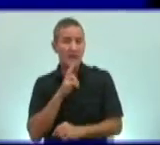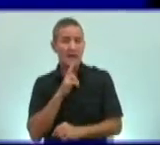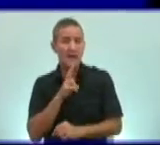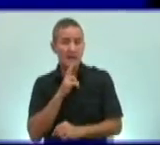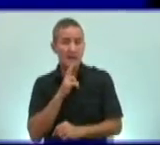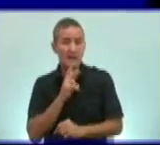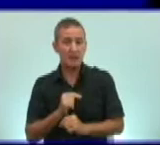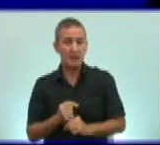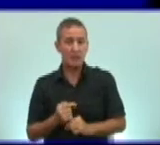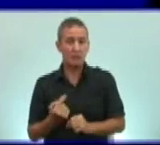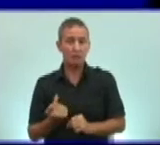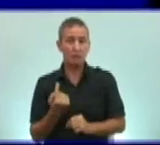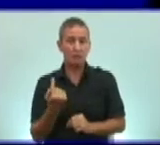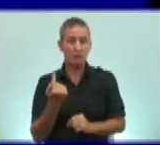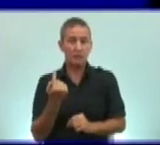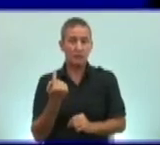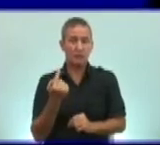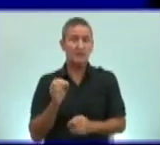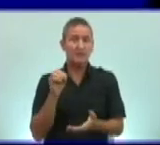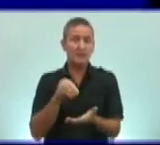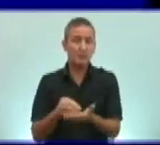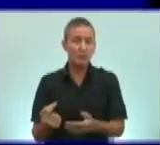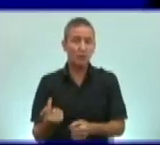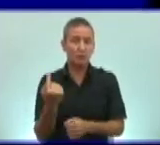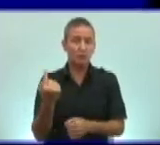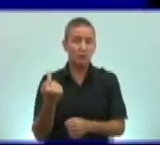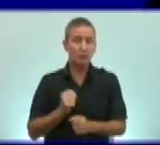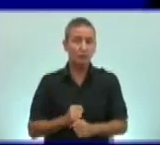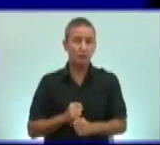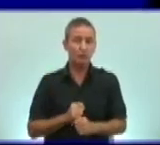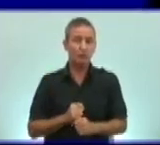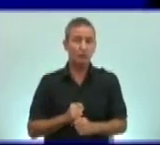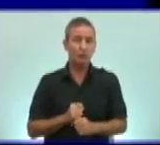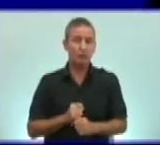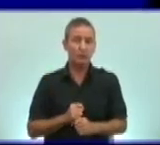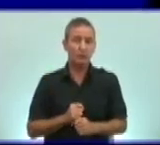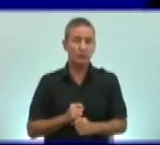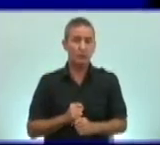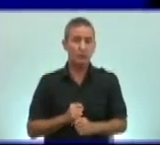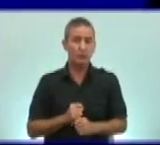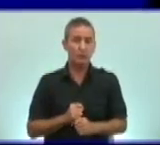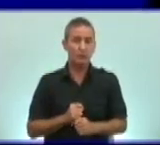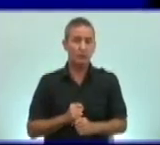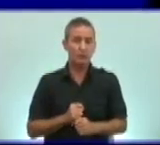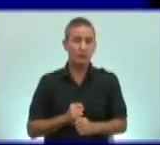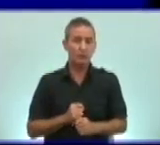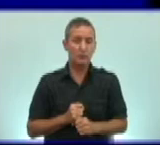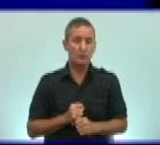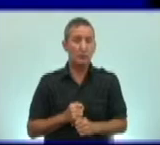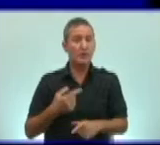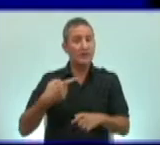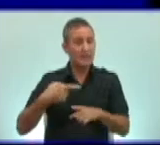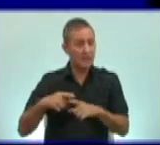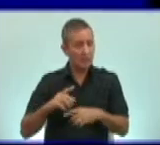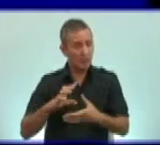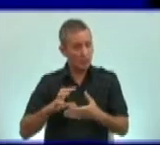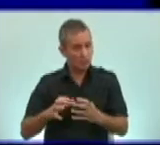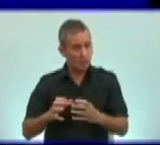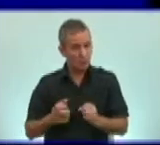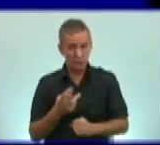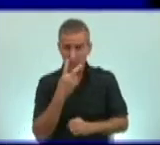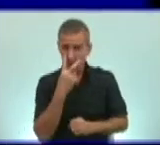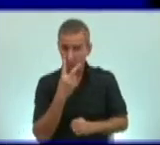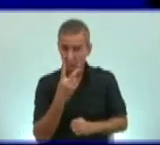el amoníaco acuoso, nos va a traer algún ruido con el ajuste de la ecuación, que de la otra manera, como estamos